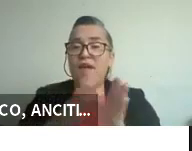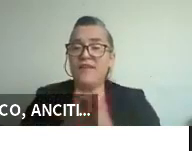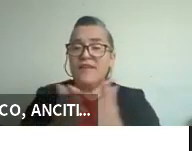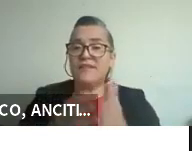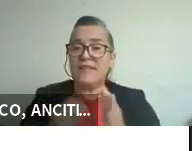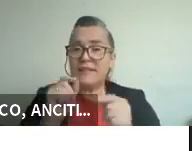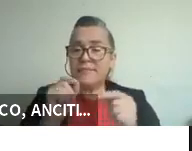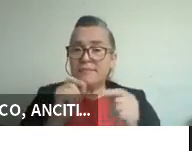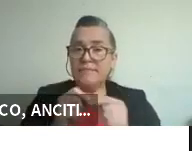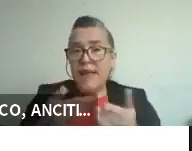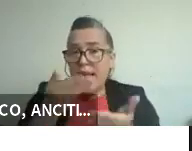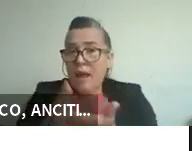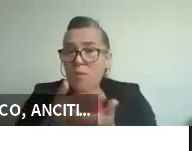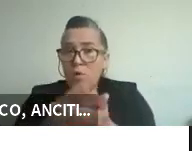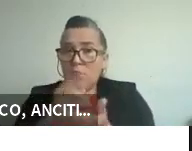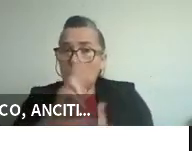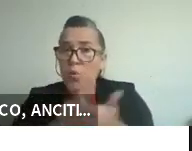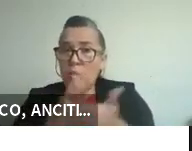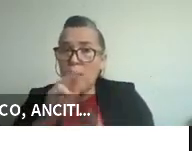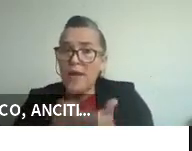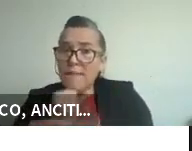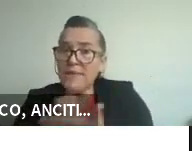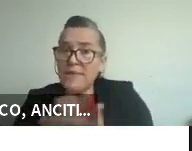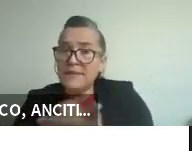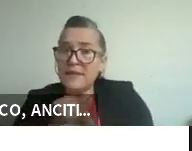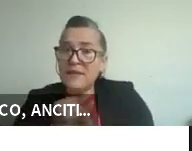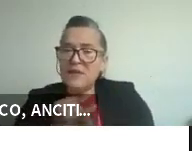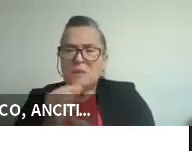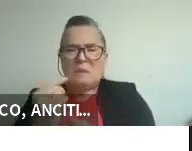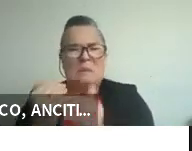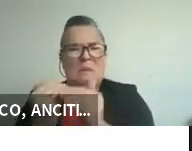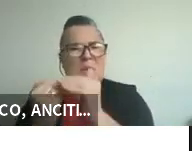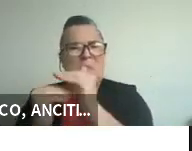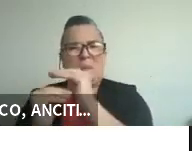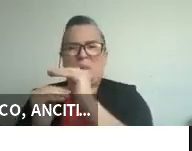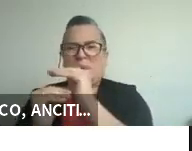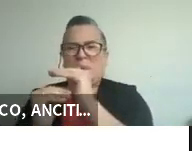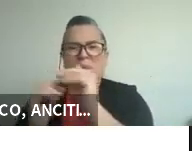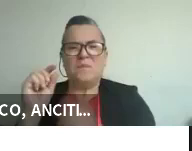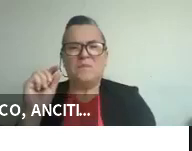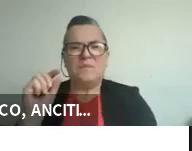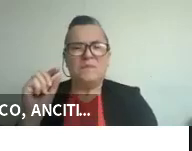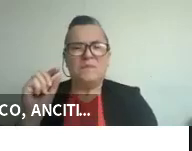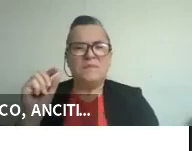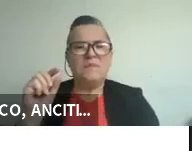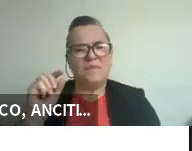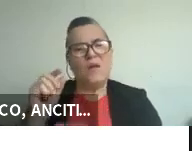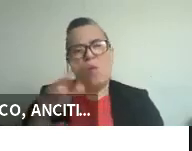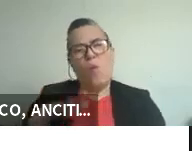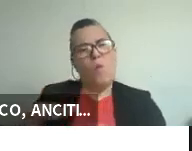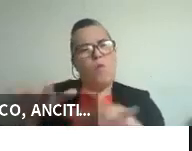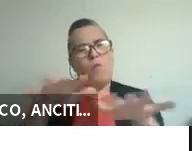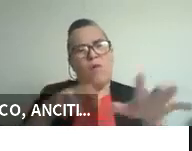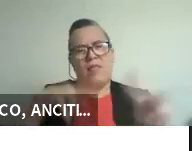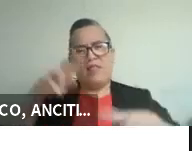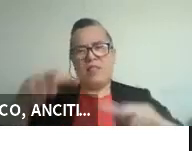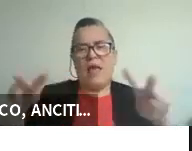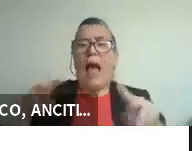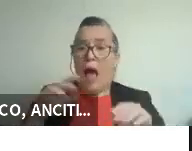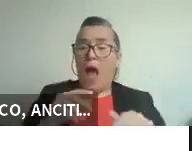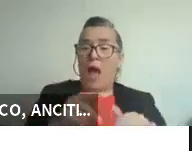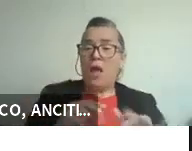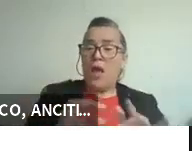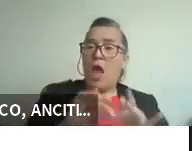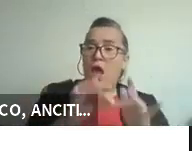de la investigación en las universidades privadas en costa rica es muy limitado aquí también hay un panorama heterogéneo y hay notables excepciones hay